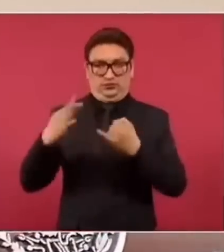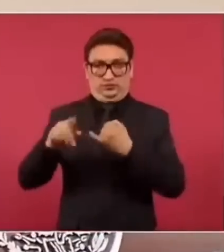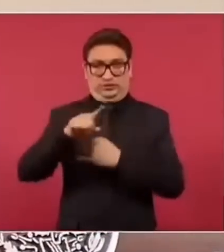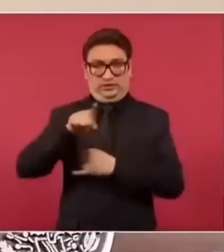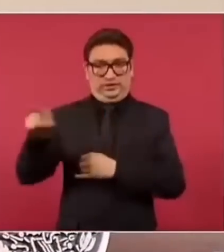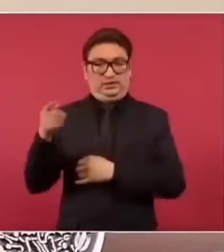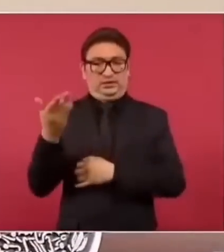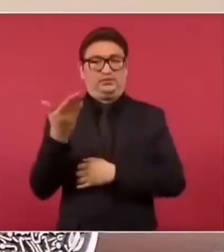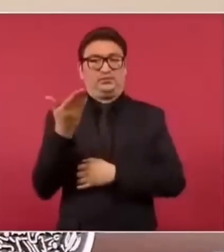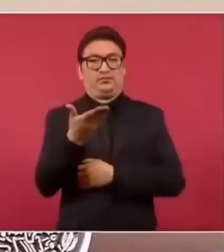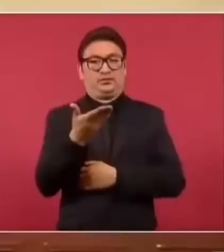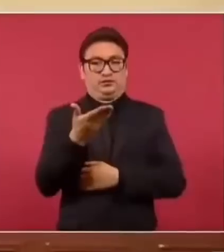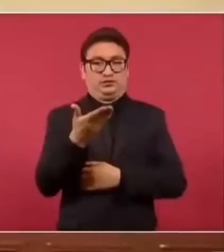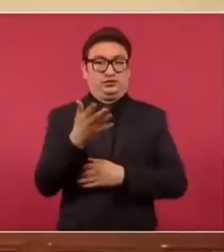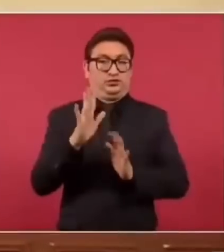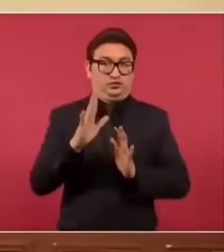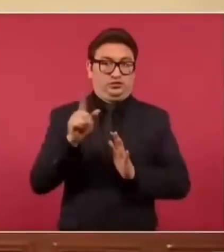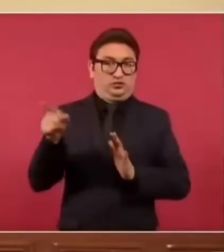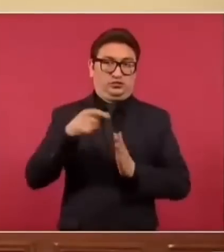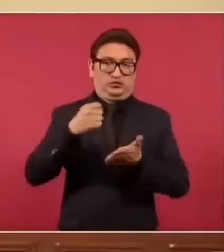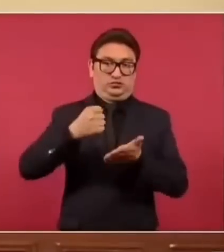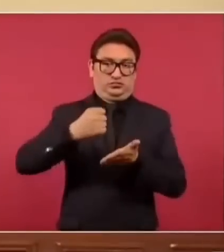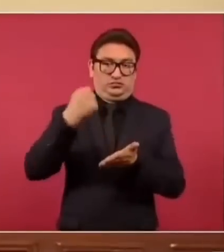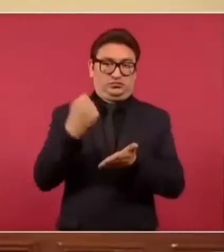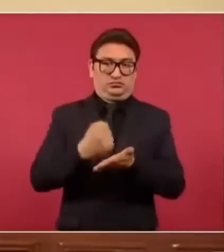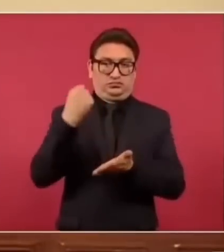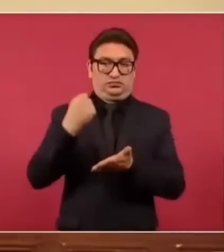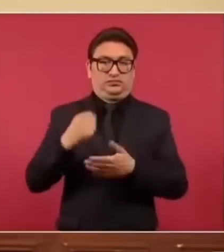pidieron, así es, autorizaron,